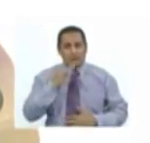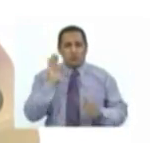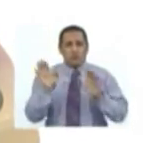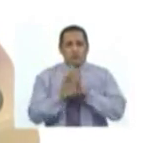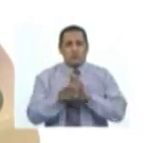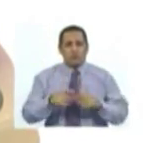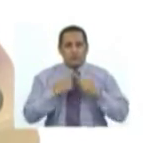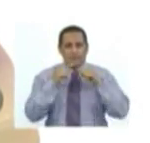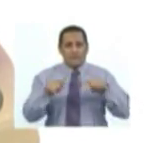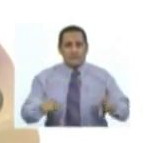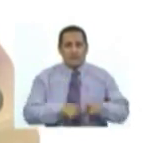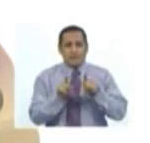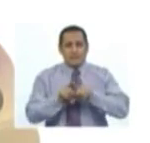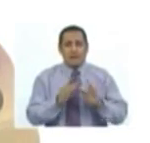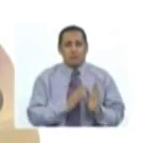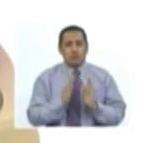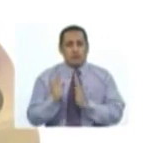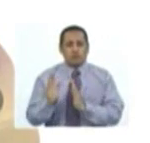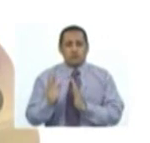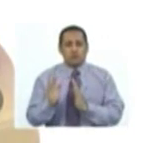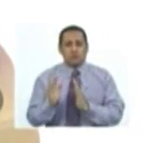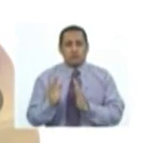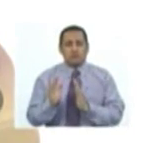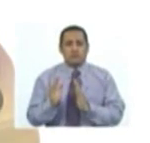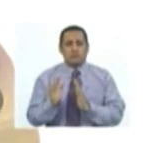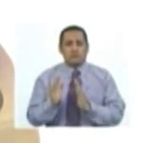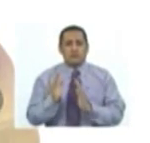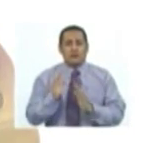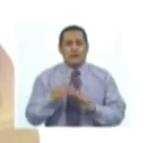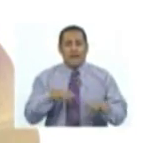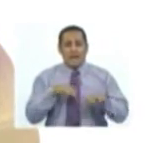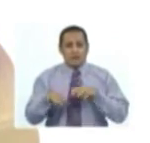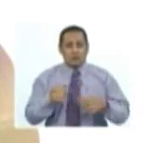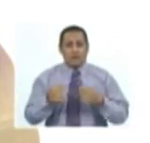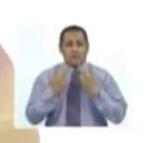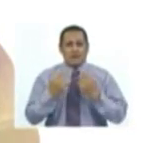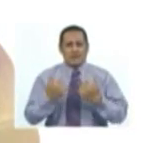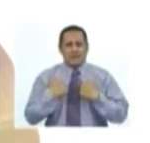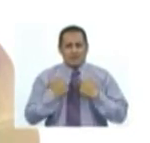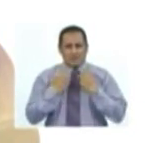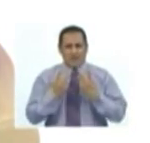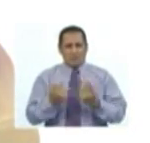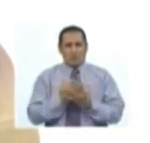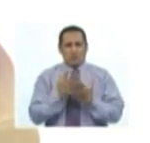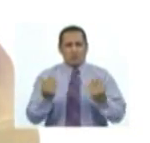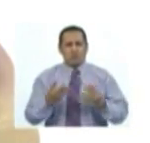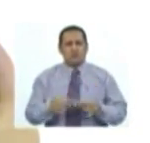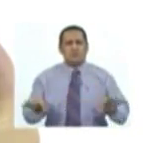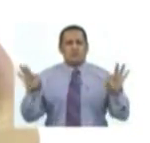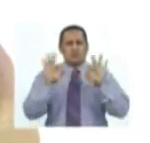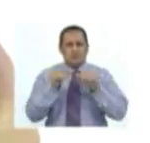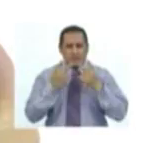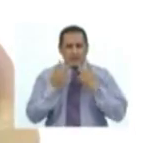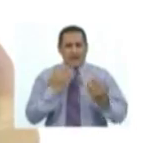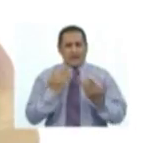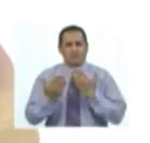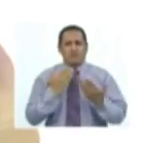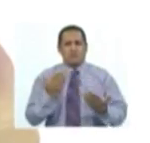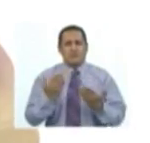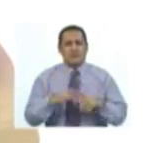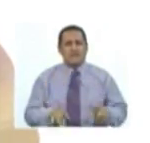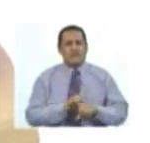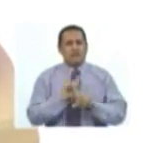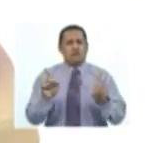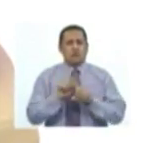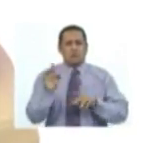de debido proceso ha hecho que le demos demasiada importancia a las formas y que